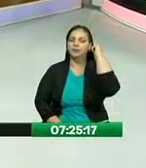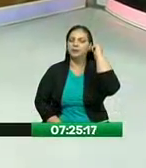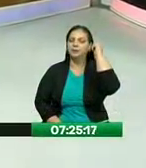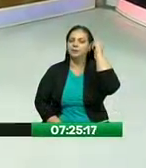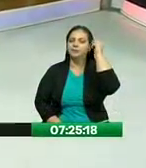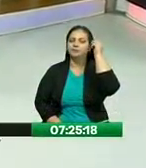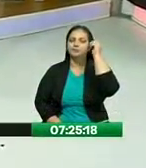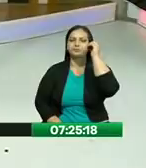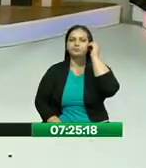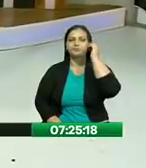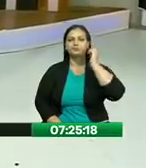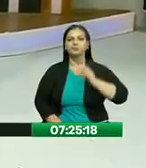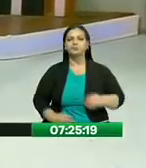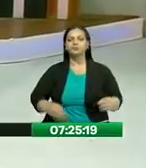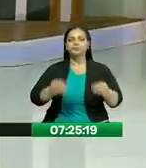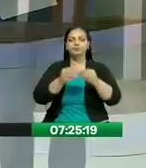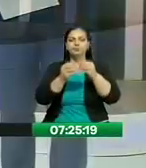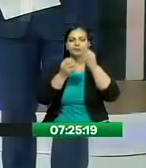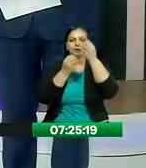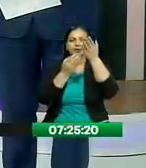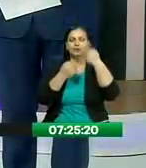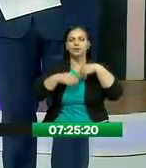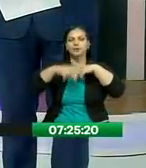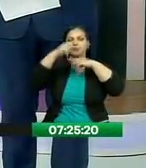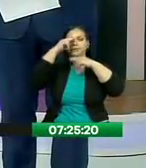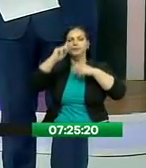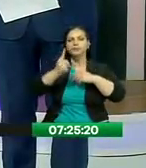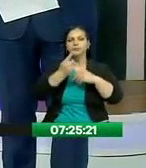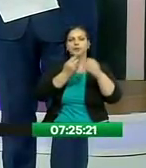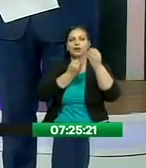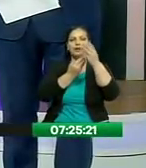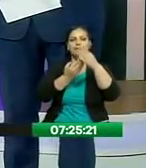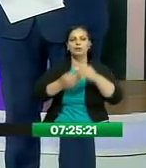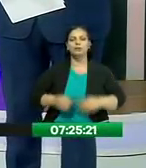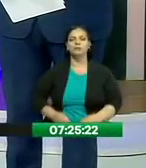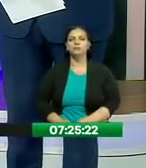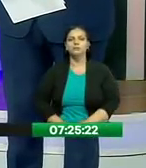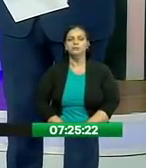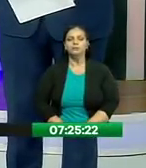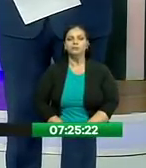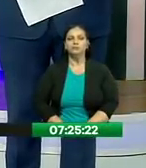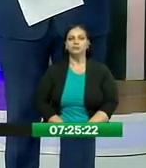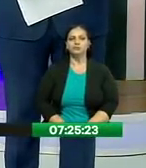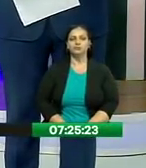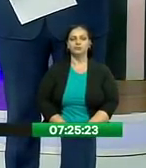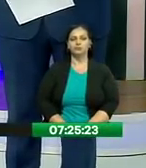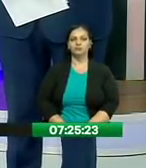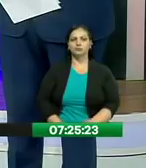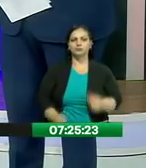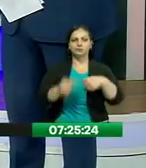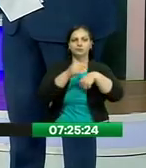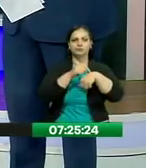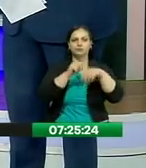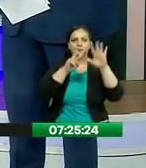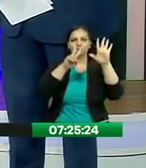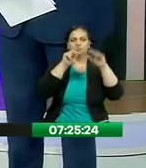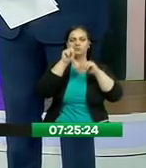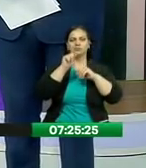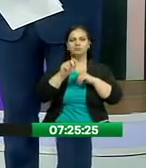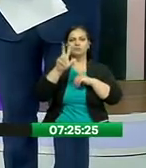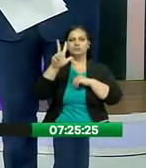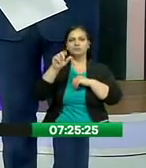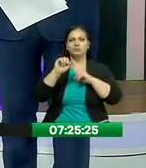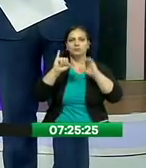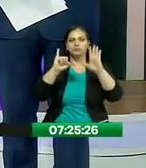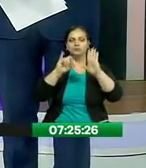Retornamos, amables televidentes, con más acá en la noticia Primera Emisión, y vamos a seguir con más información cuando son las 7 y 26 de la mañana, mi querida. Claro que sí,